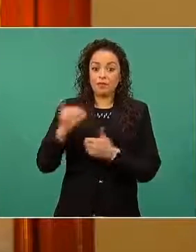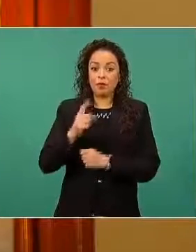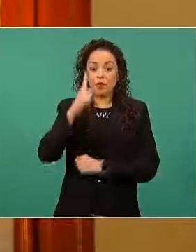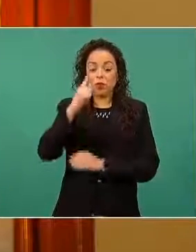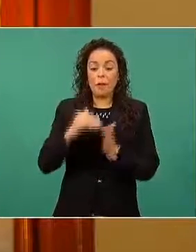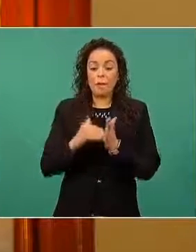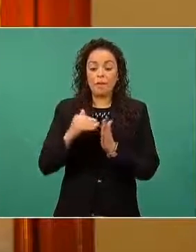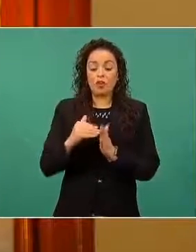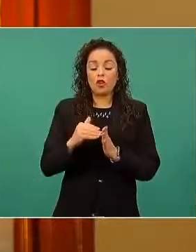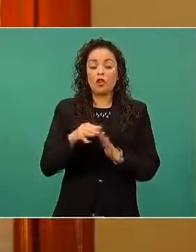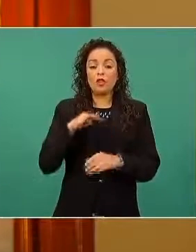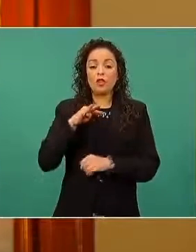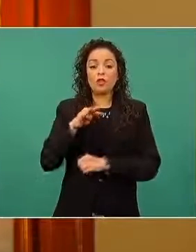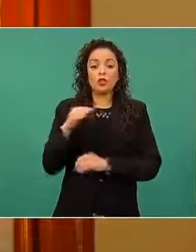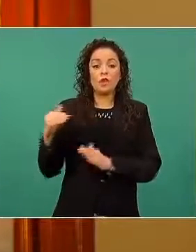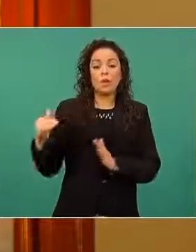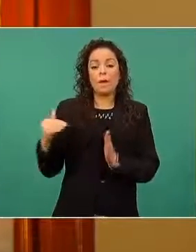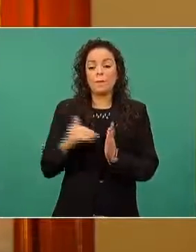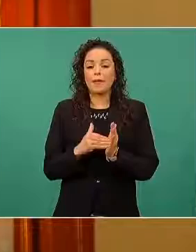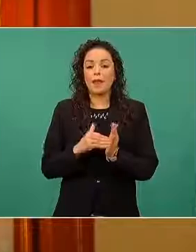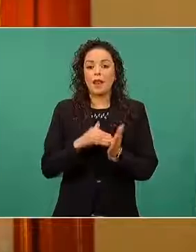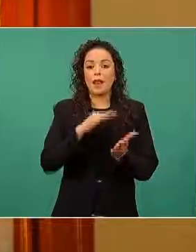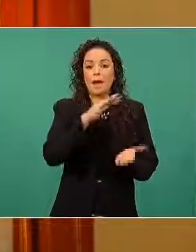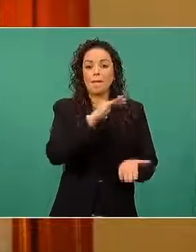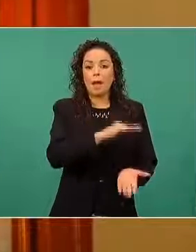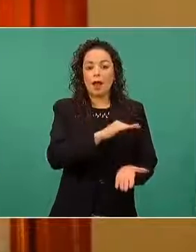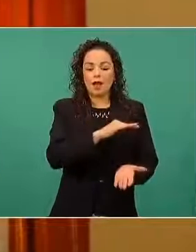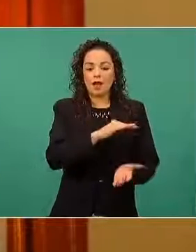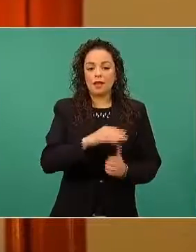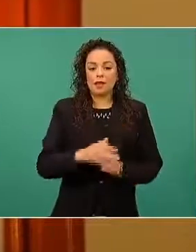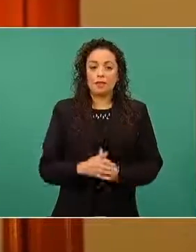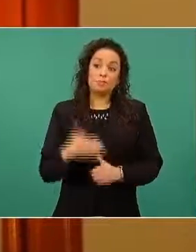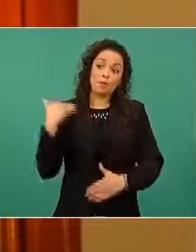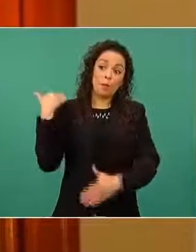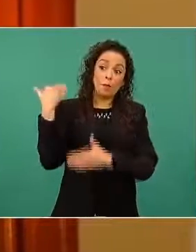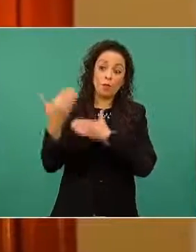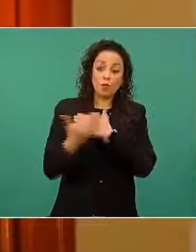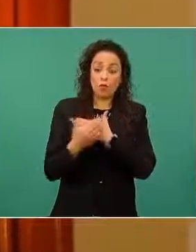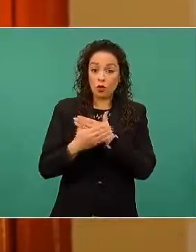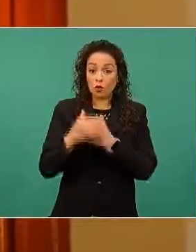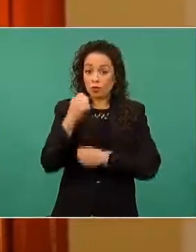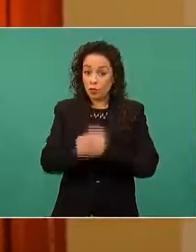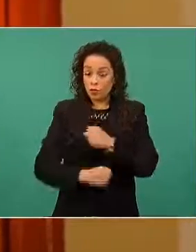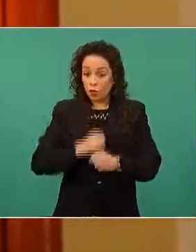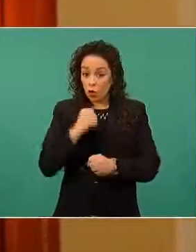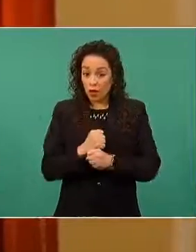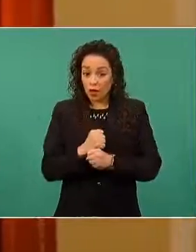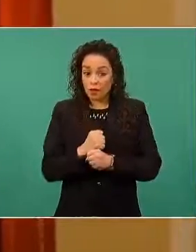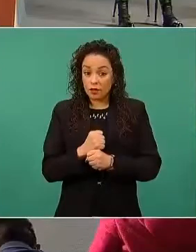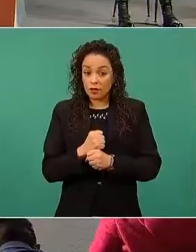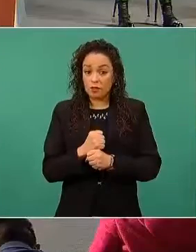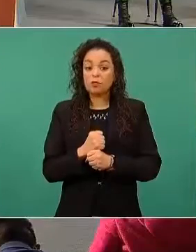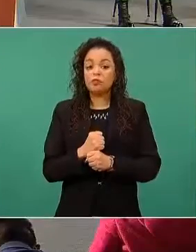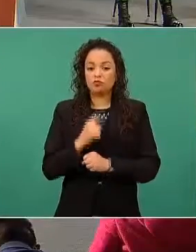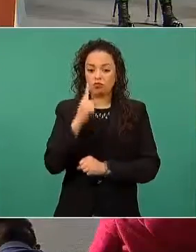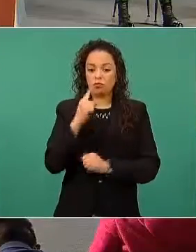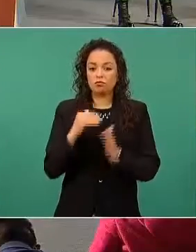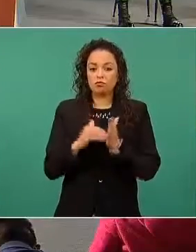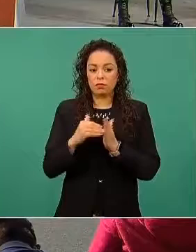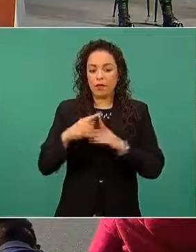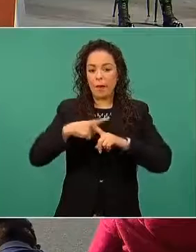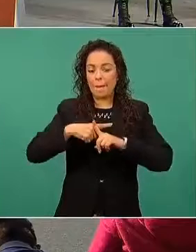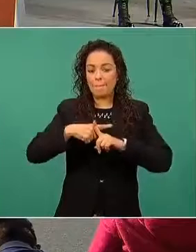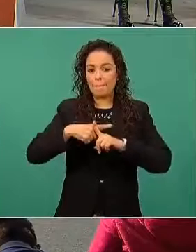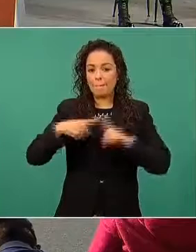1.019.000 barriles. Para el 2022, es decir, el próximo año, ya estaremos procesando 1,5 millones de